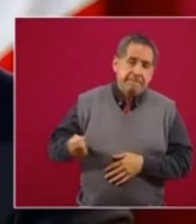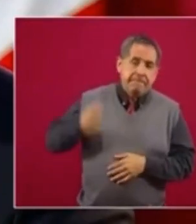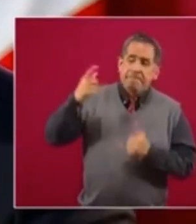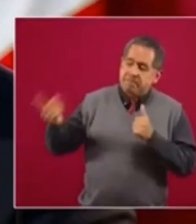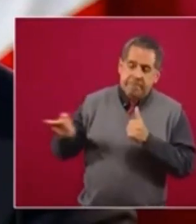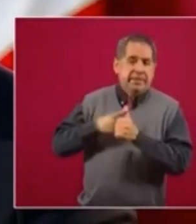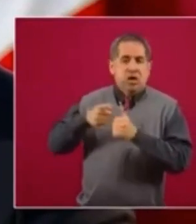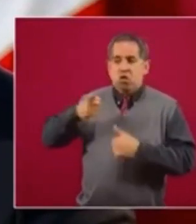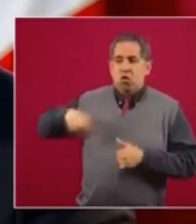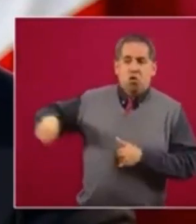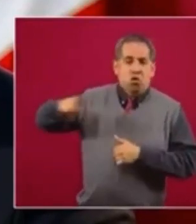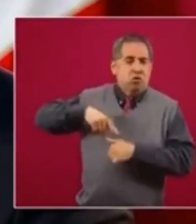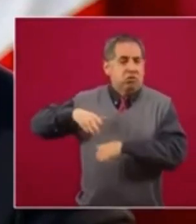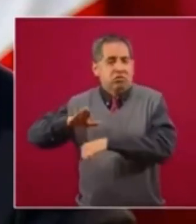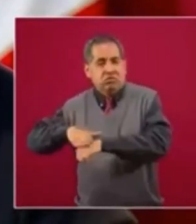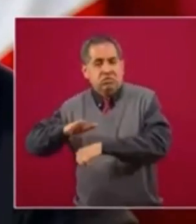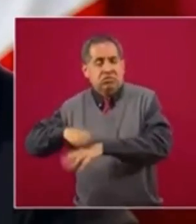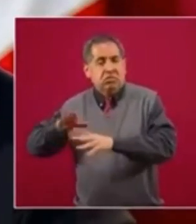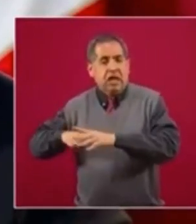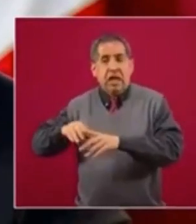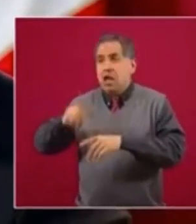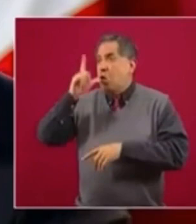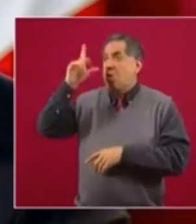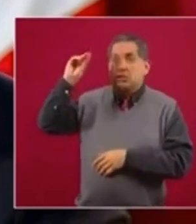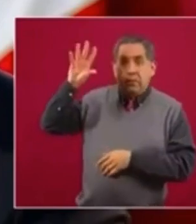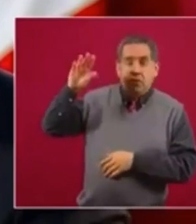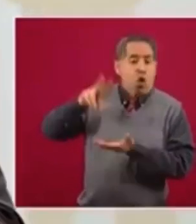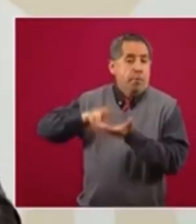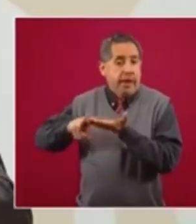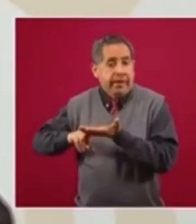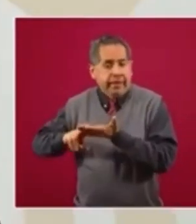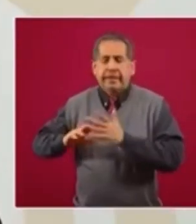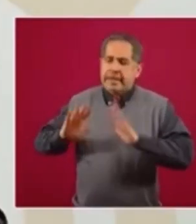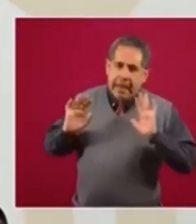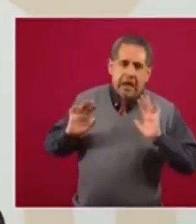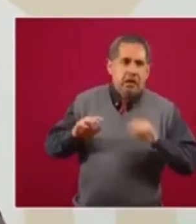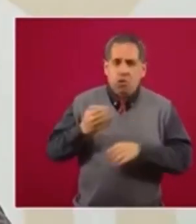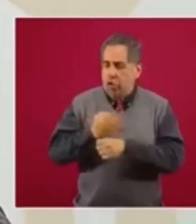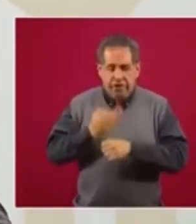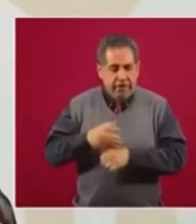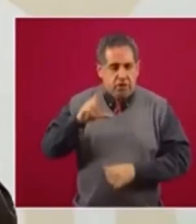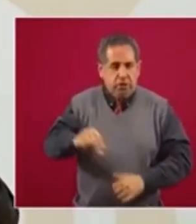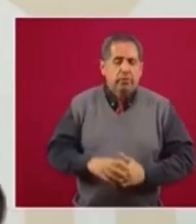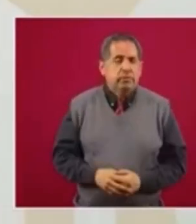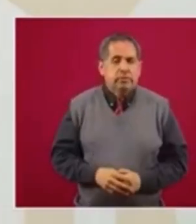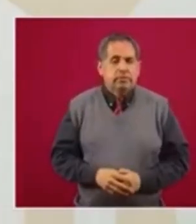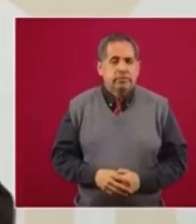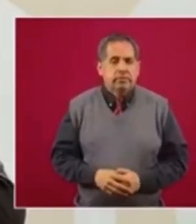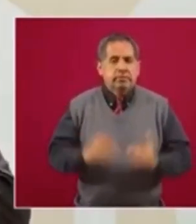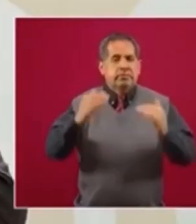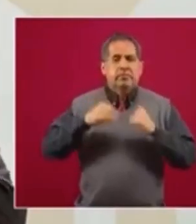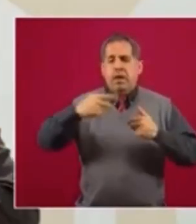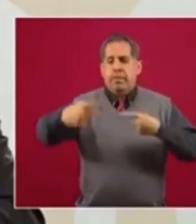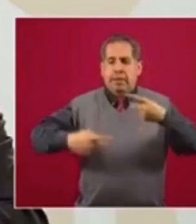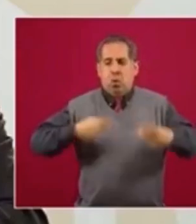que se tomó de que aparezca el semáforo verde. Dicho lo anterior, pasamos a las preguntas